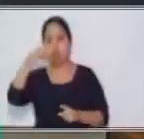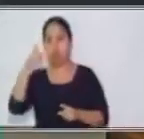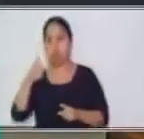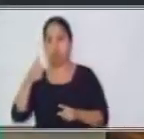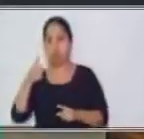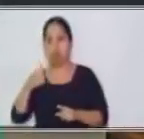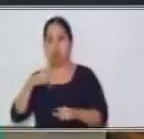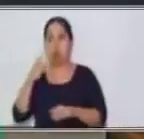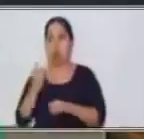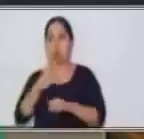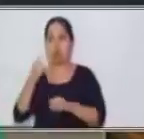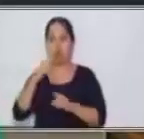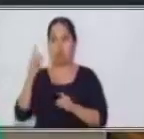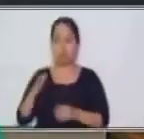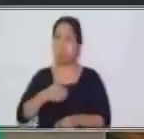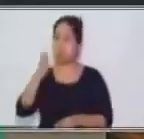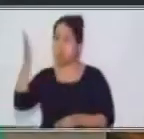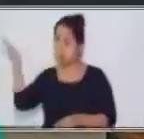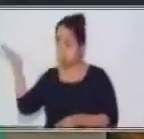utiliza estas otras